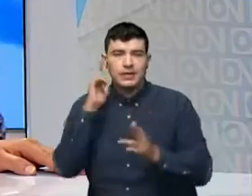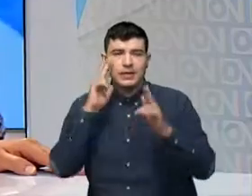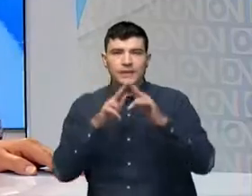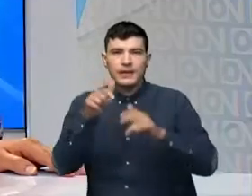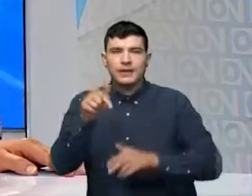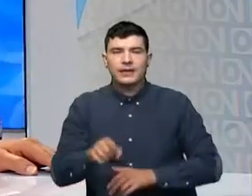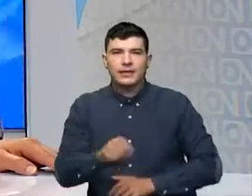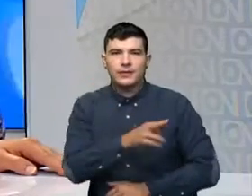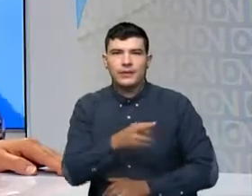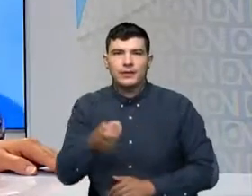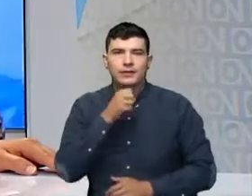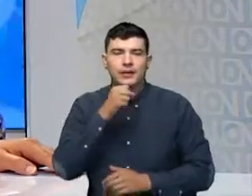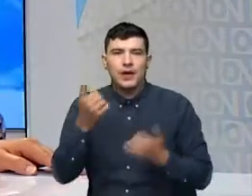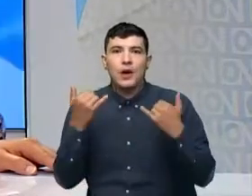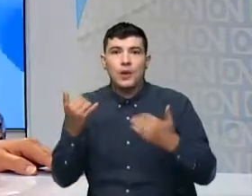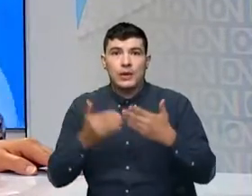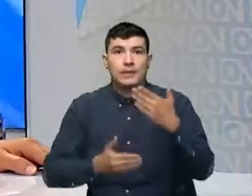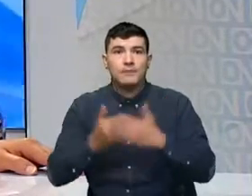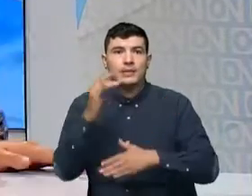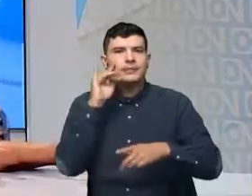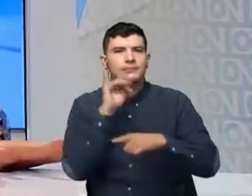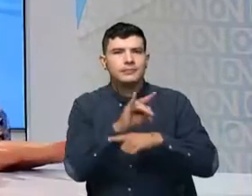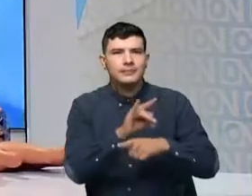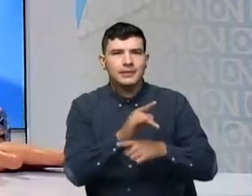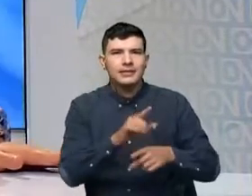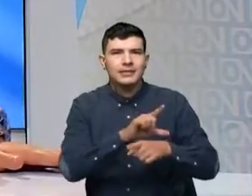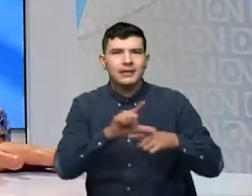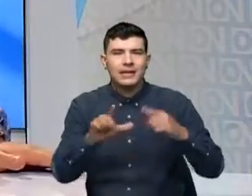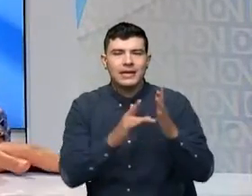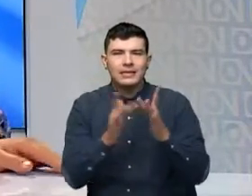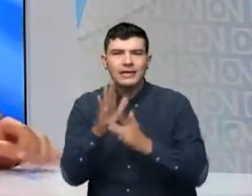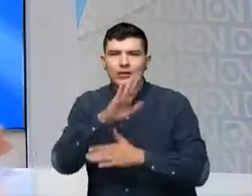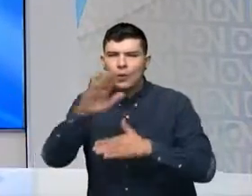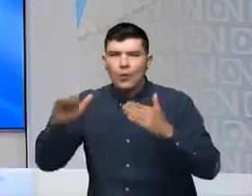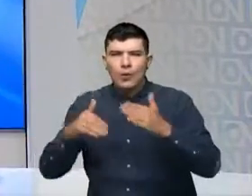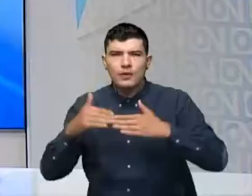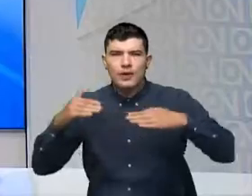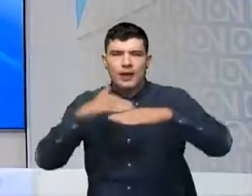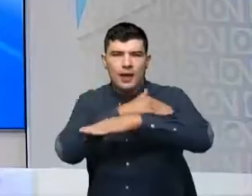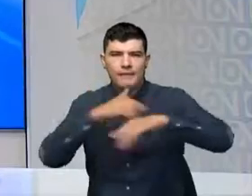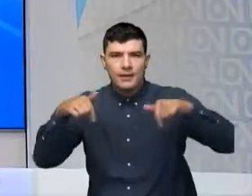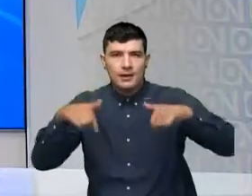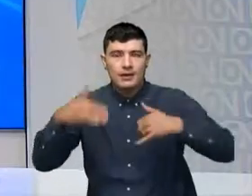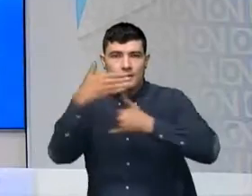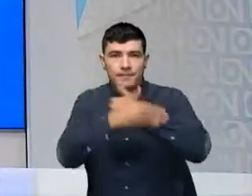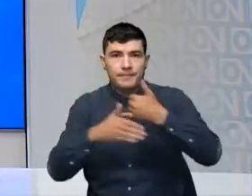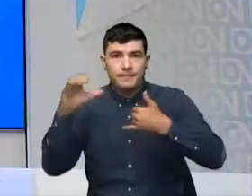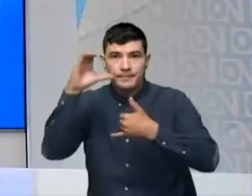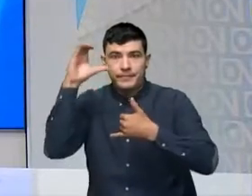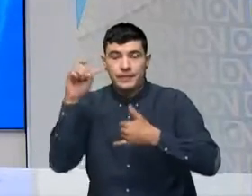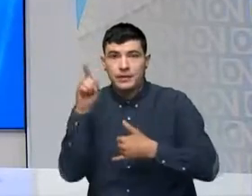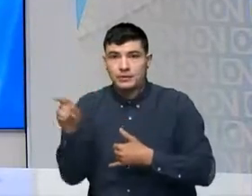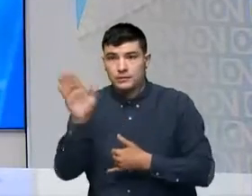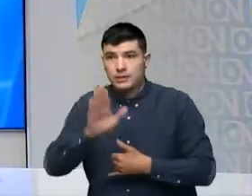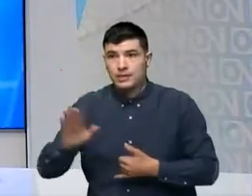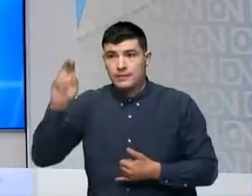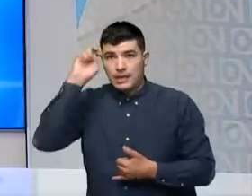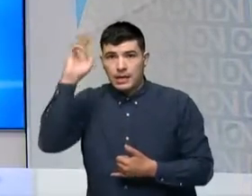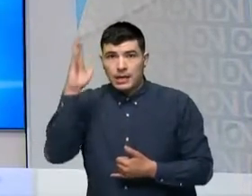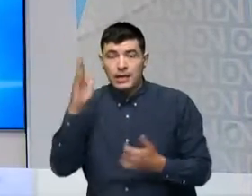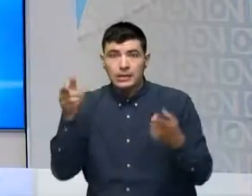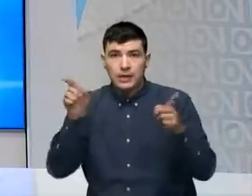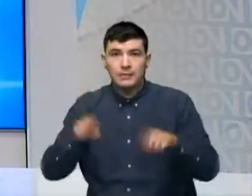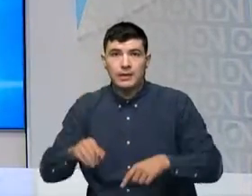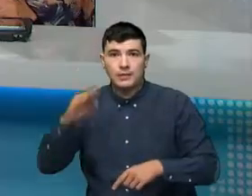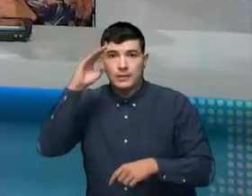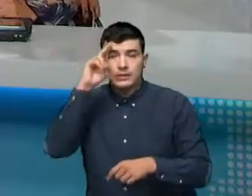Desde hoy se dio inicio al dispositivo de seguridad de Semana Santa en todas las vías del país. En Norte de Santander, las autoridades también hacen un fuerte